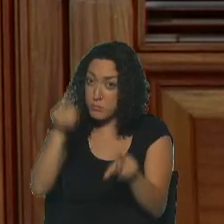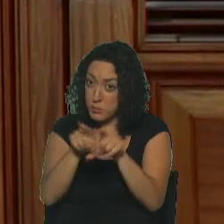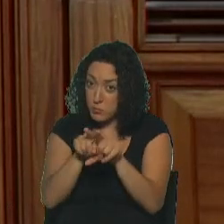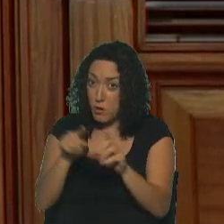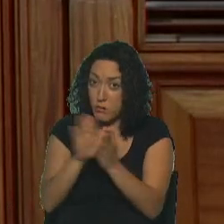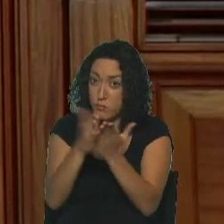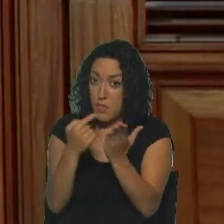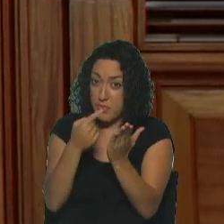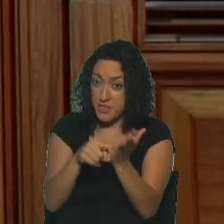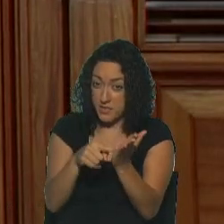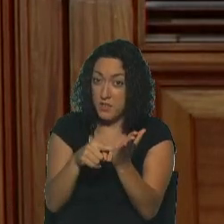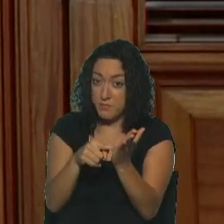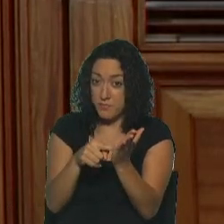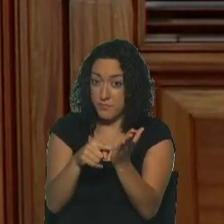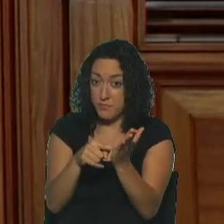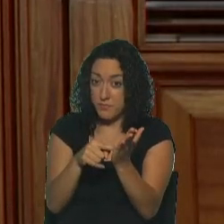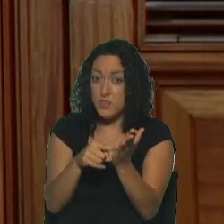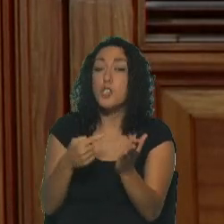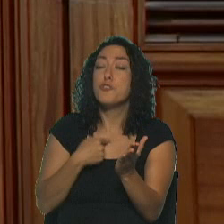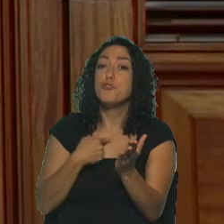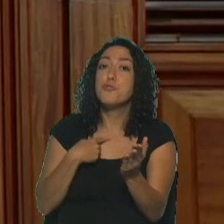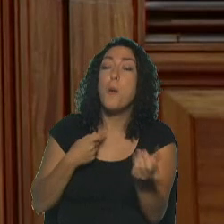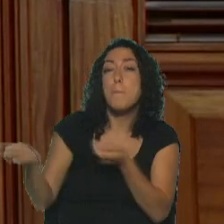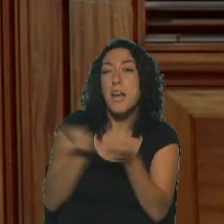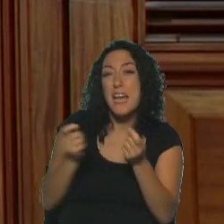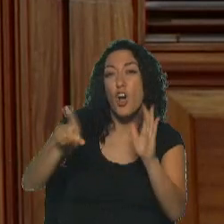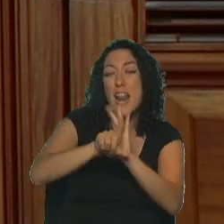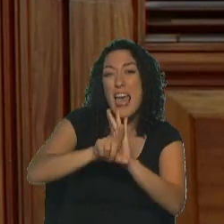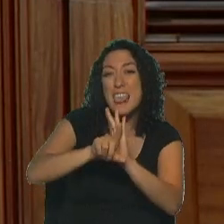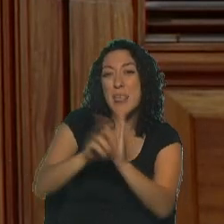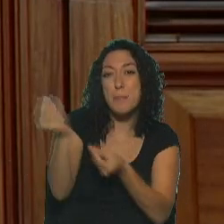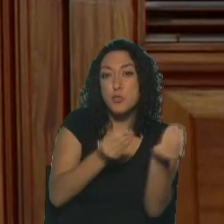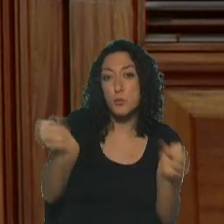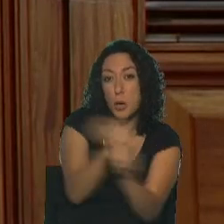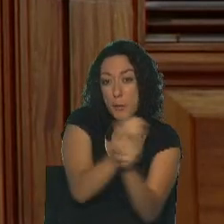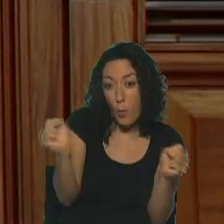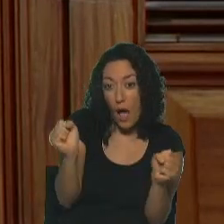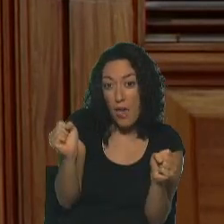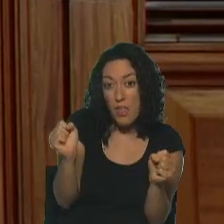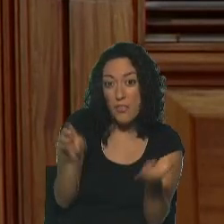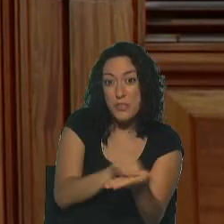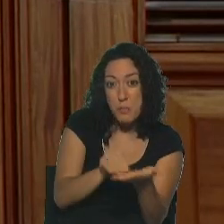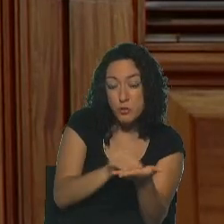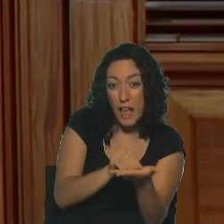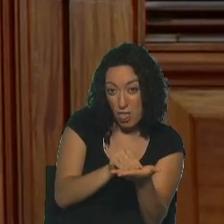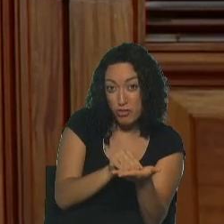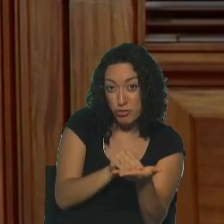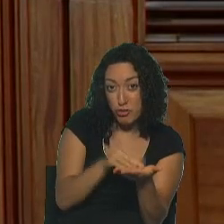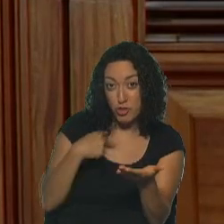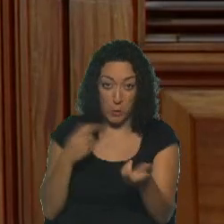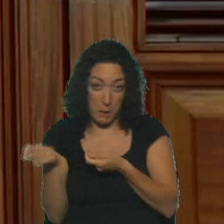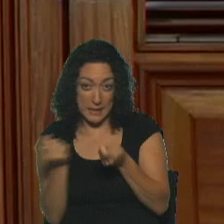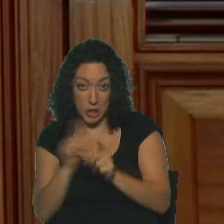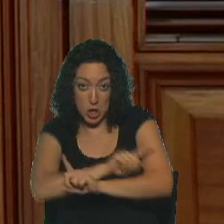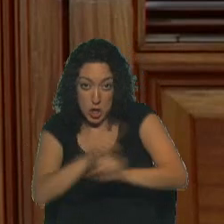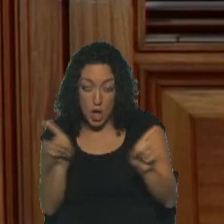la Constitución, yo no tengo el manejo ni de las leyes del presupuesto que son aprobadas por diputados y legisladores, porque lo curioso además